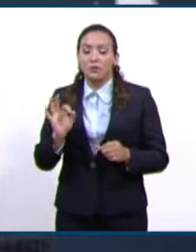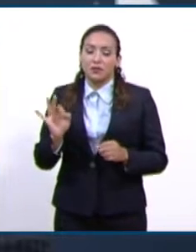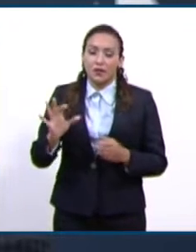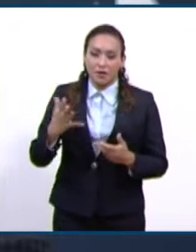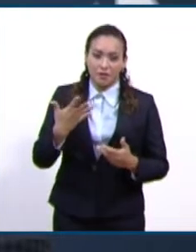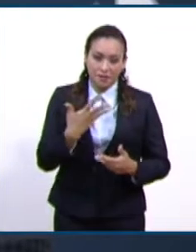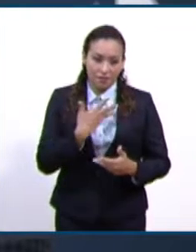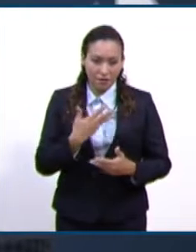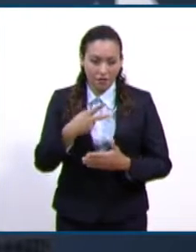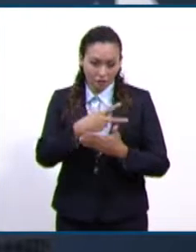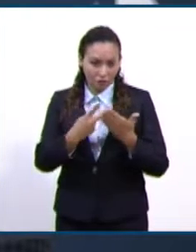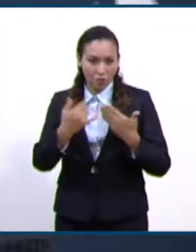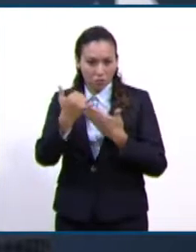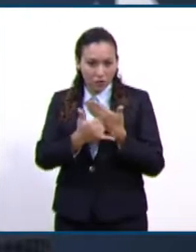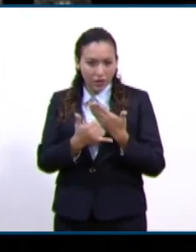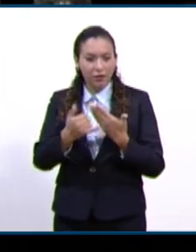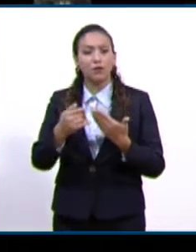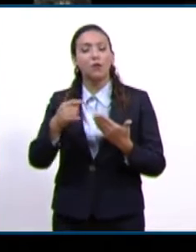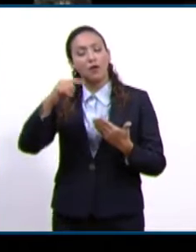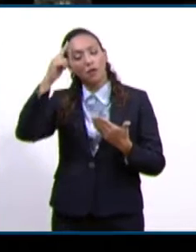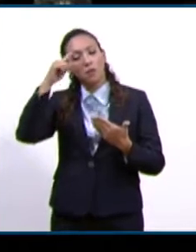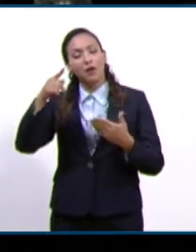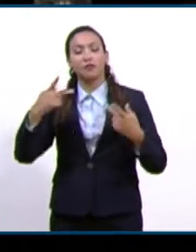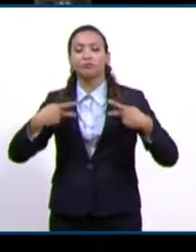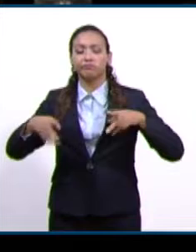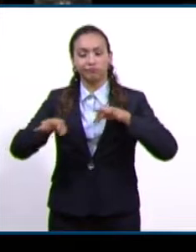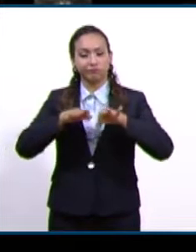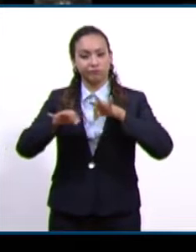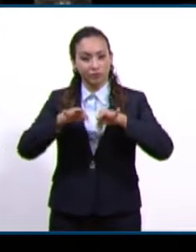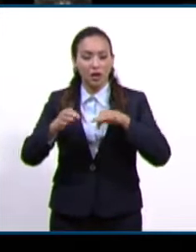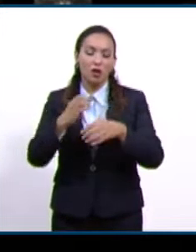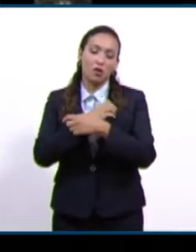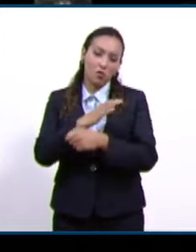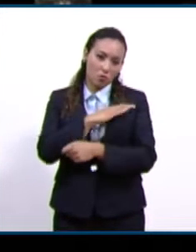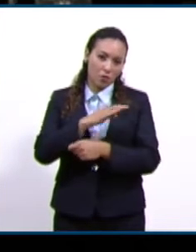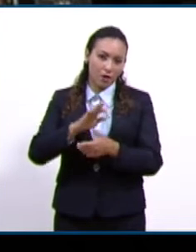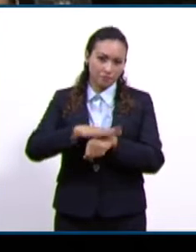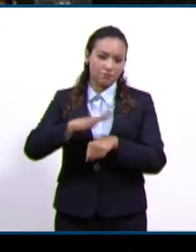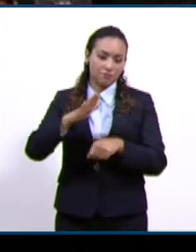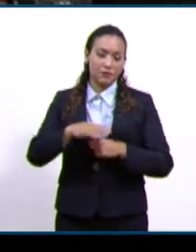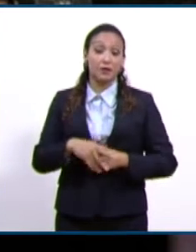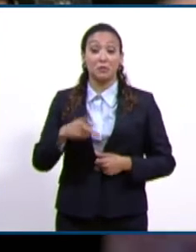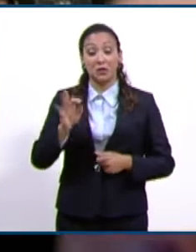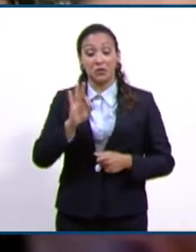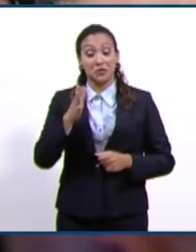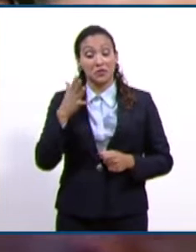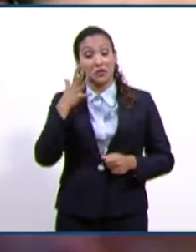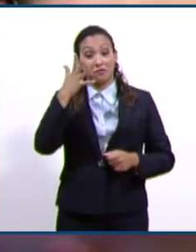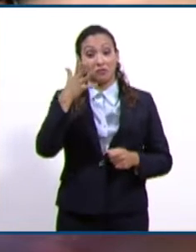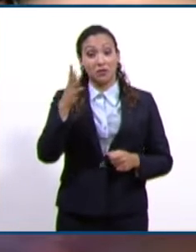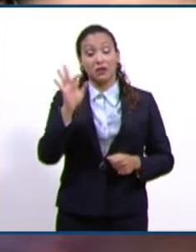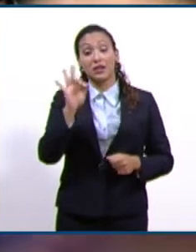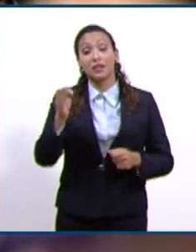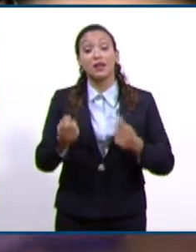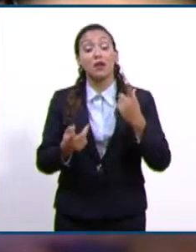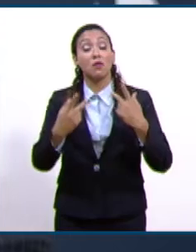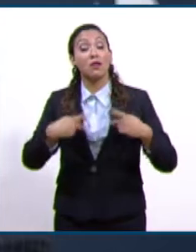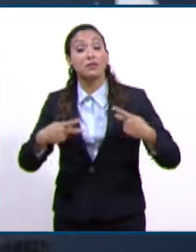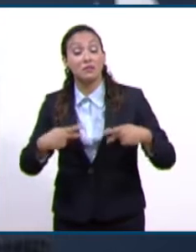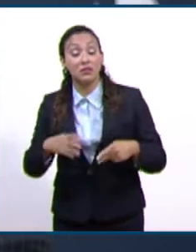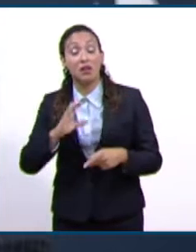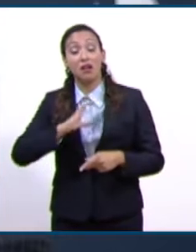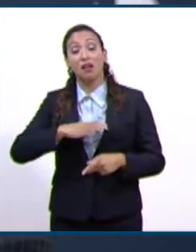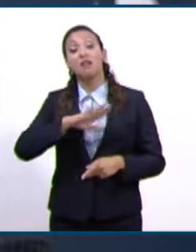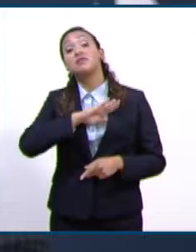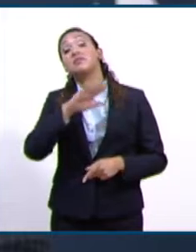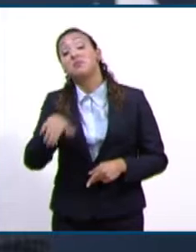que traerá empleos o educación a más personas. No importa que a la larga más gente muera de cáncer mientras hoy tenga